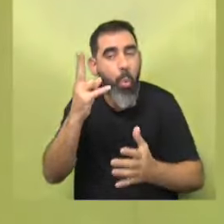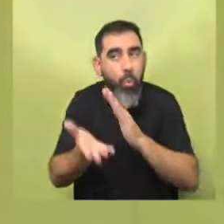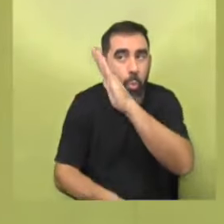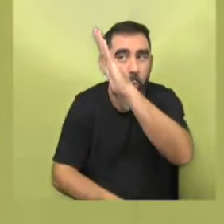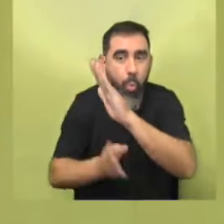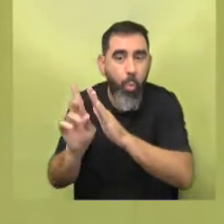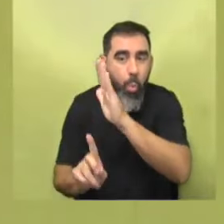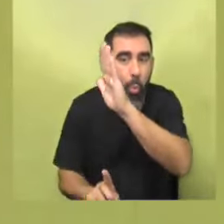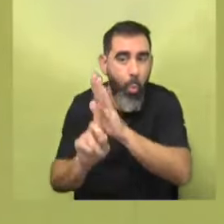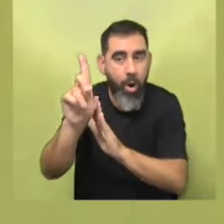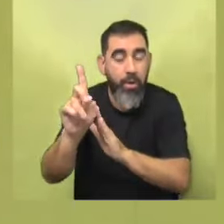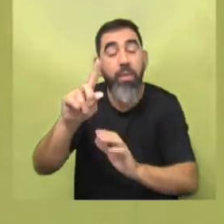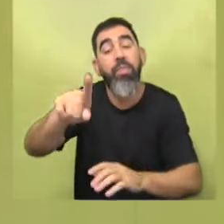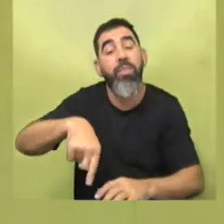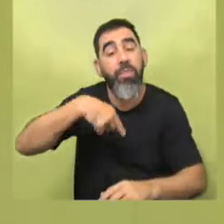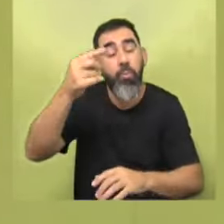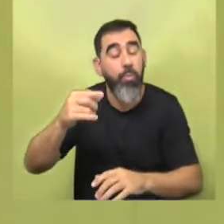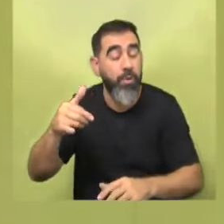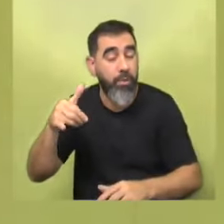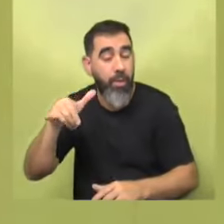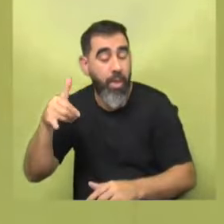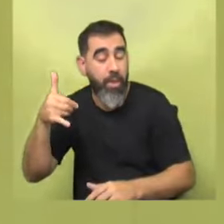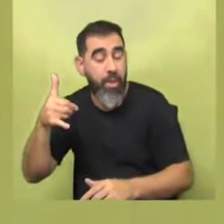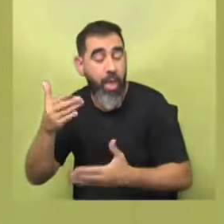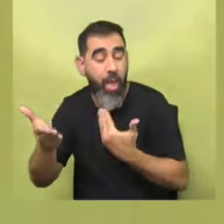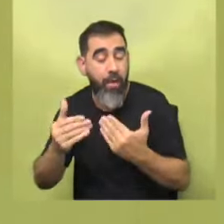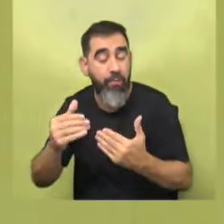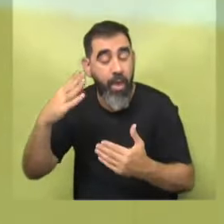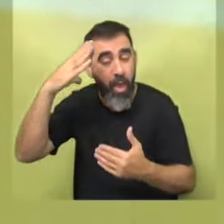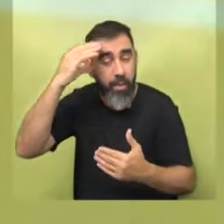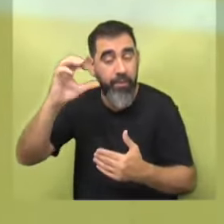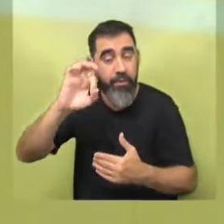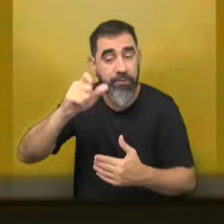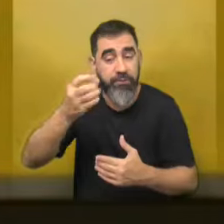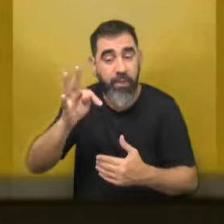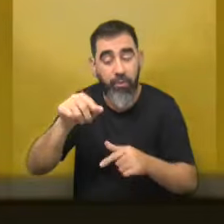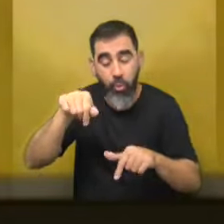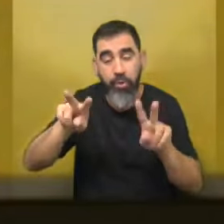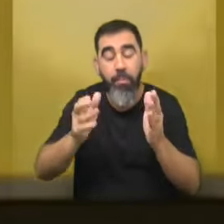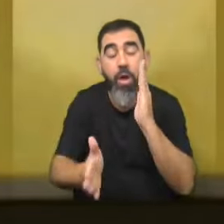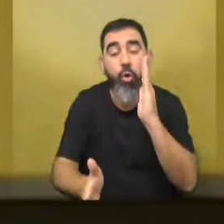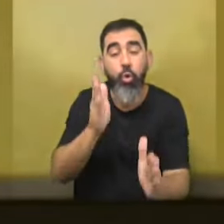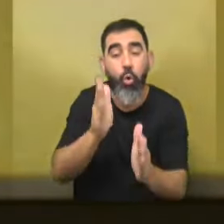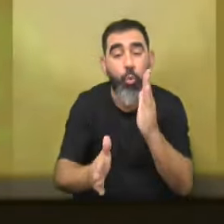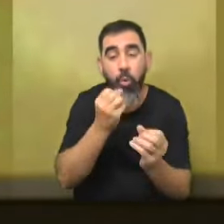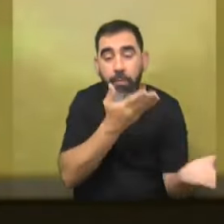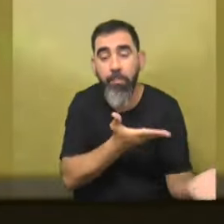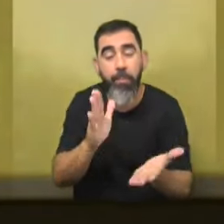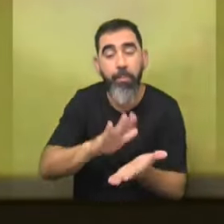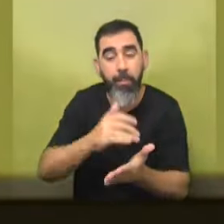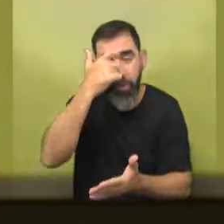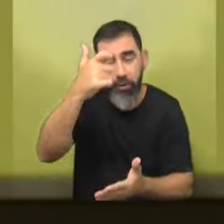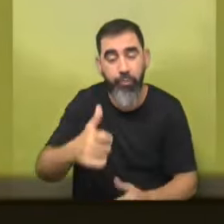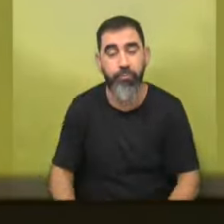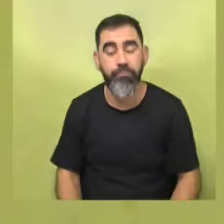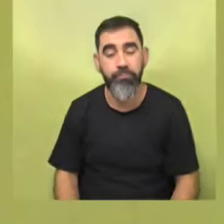espacio. Después, ya más adelante, por teléfono hablamos del Antelsat y hoy venimos a hablar de robots. Bienvenido, Juan Pequiera, Sobre Ciencia. ¿Cómo estás?